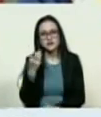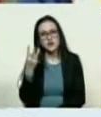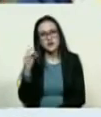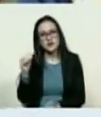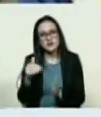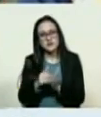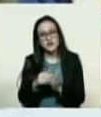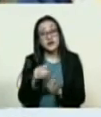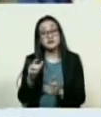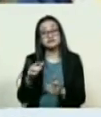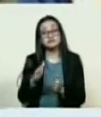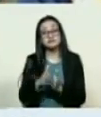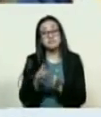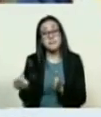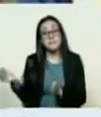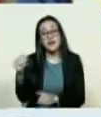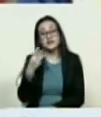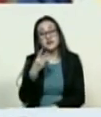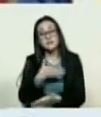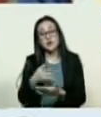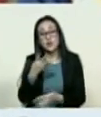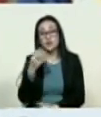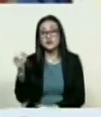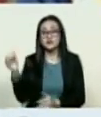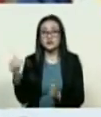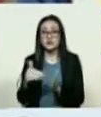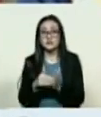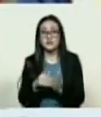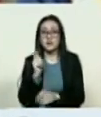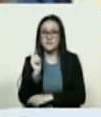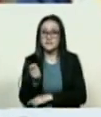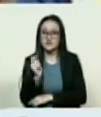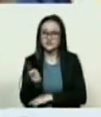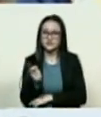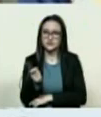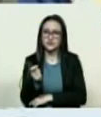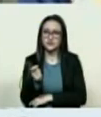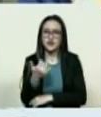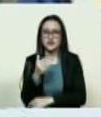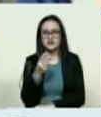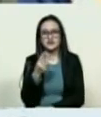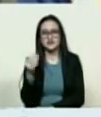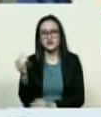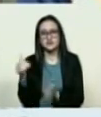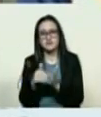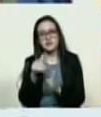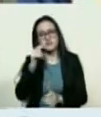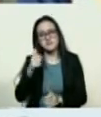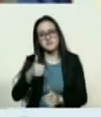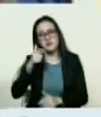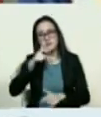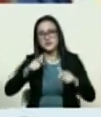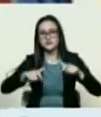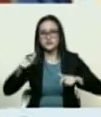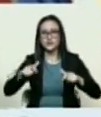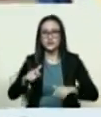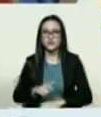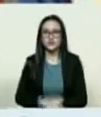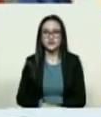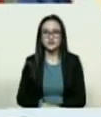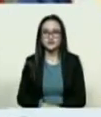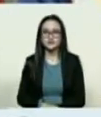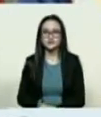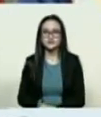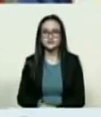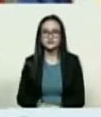pensionados a 3.400.000, y el presidente acaba de ordenar 300.000 nuevos. Es un país que,